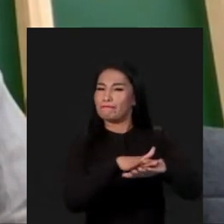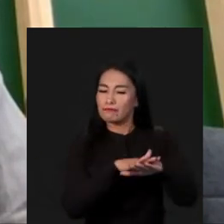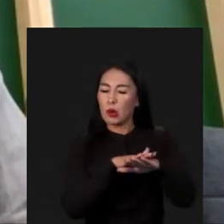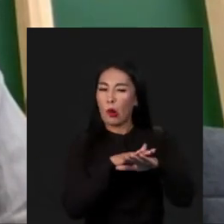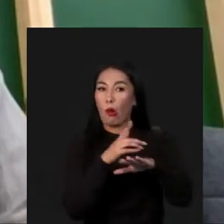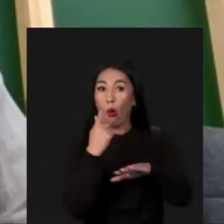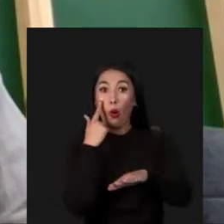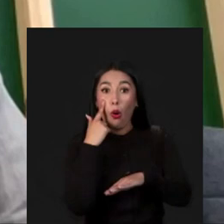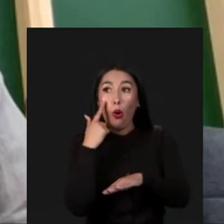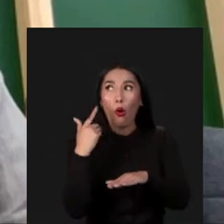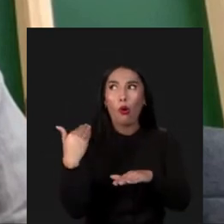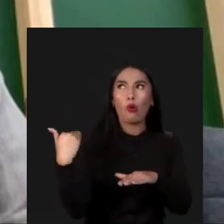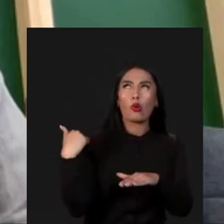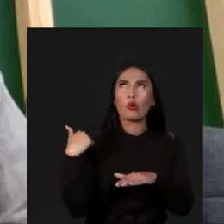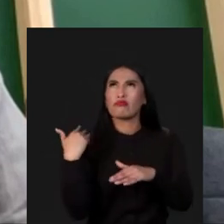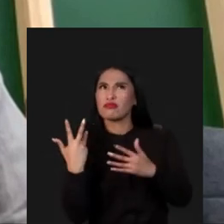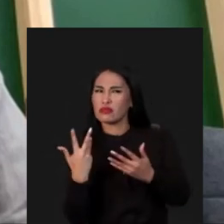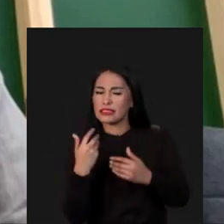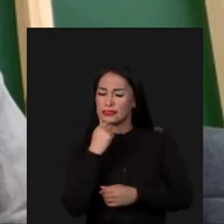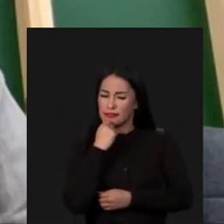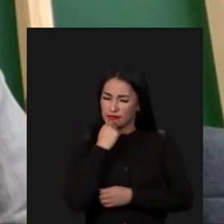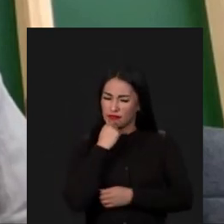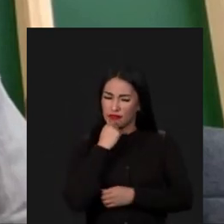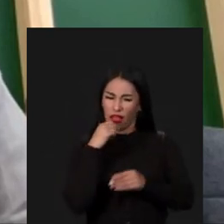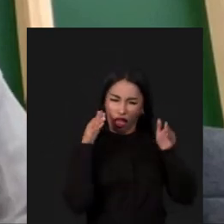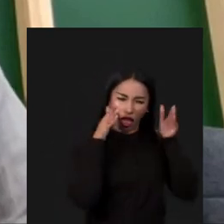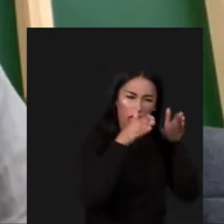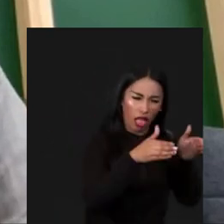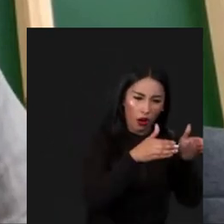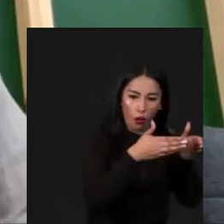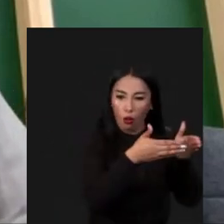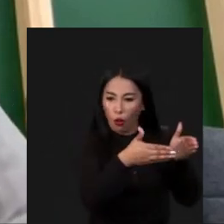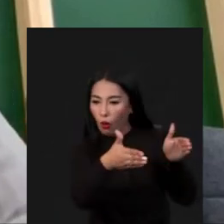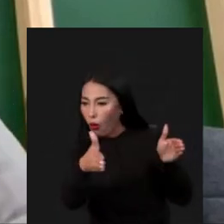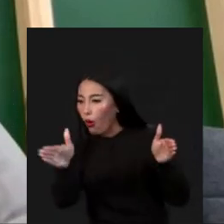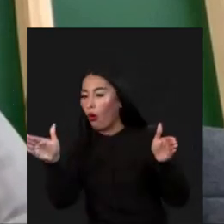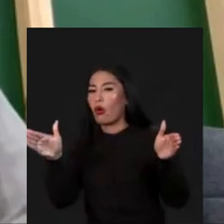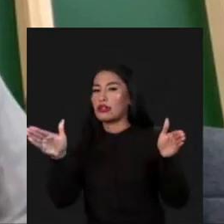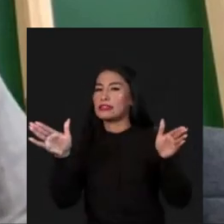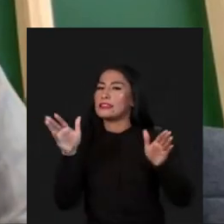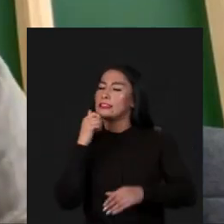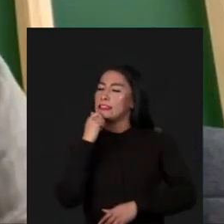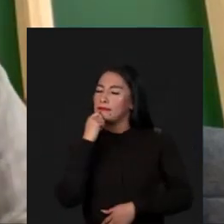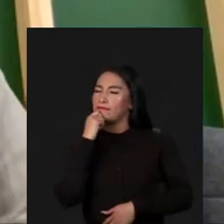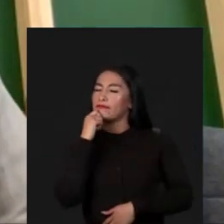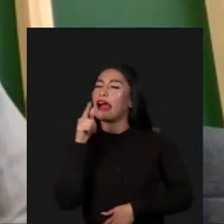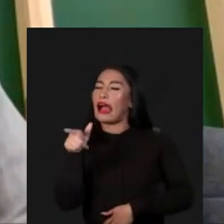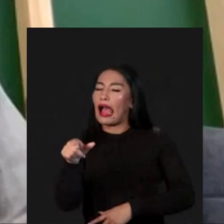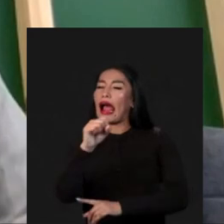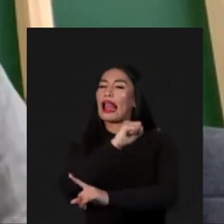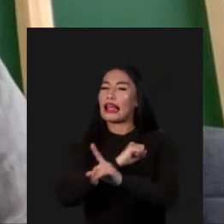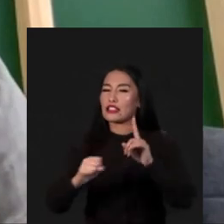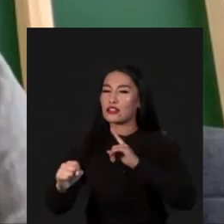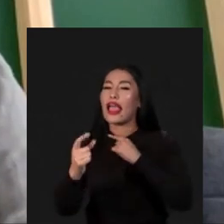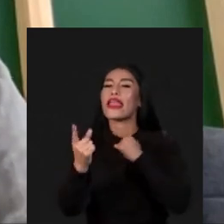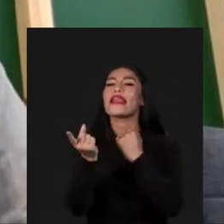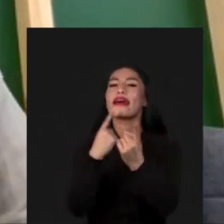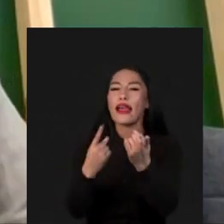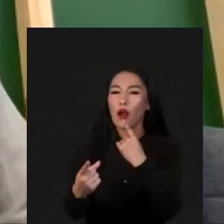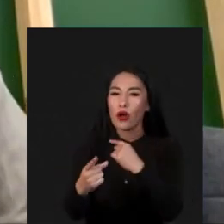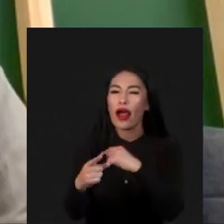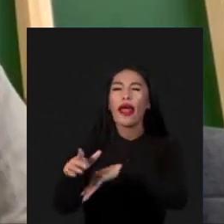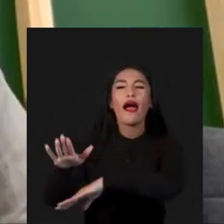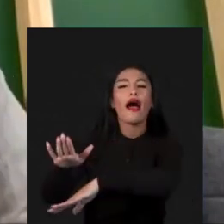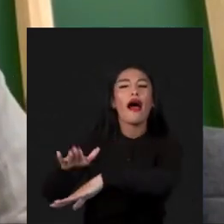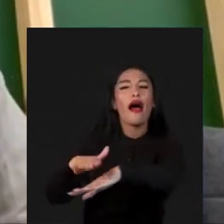universitaria quiere realmente poder servir a la sociedad, tiene que dialogar con esta sociedad a la que quiere servir. ¿Esto qué quiere